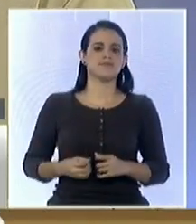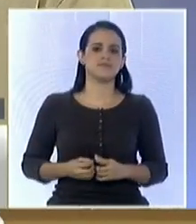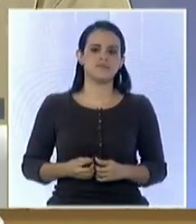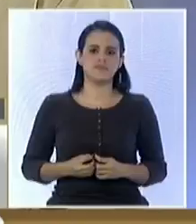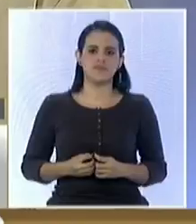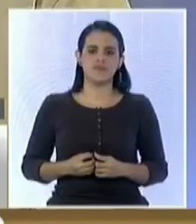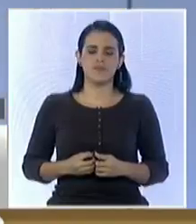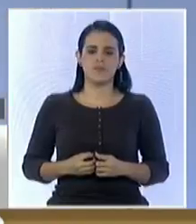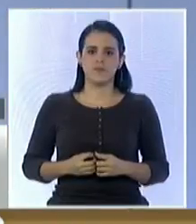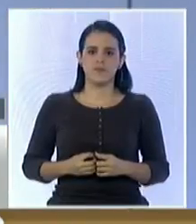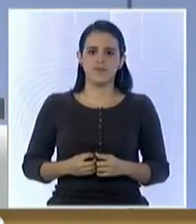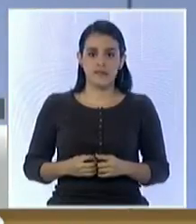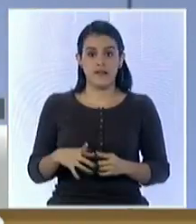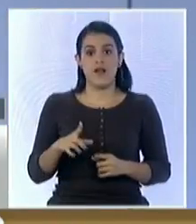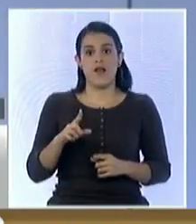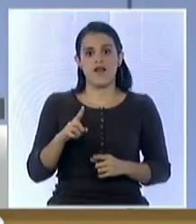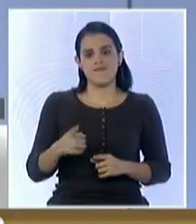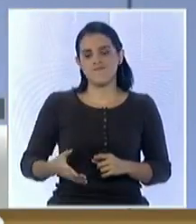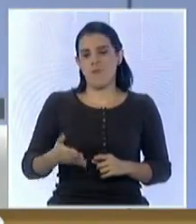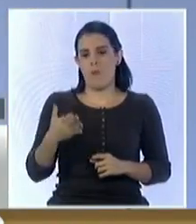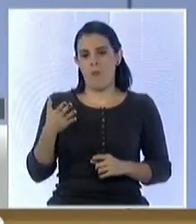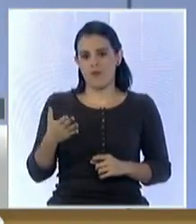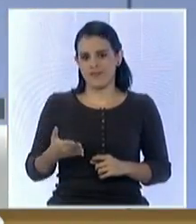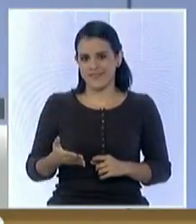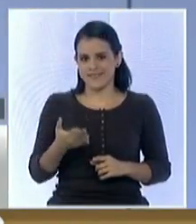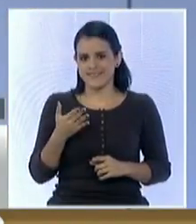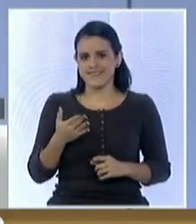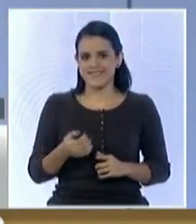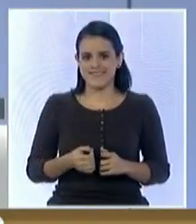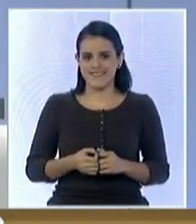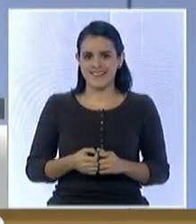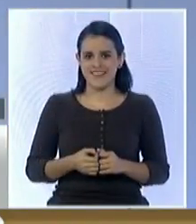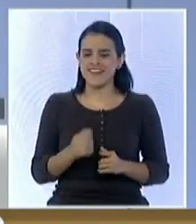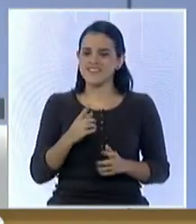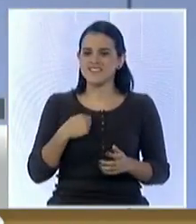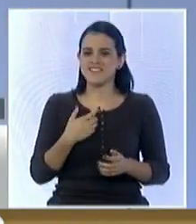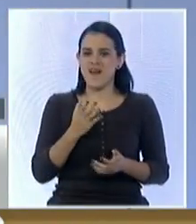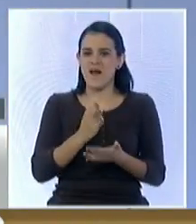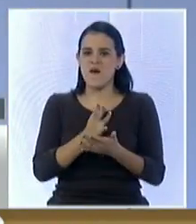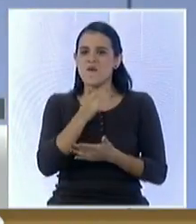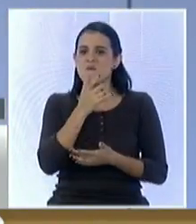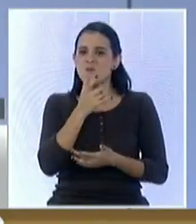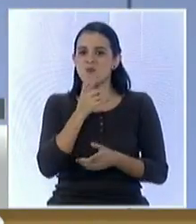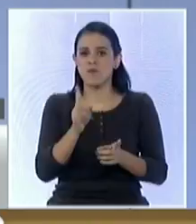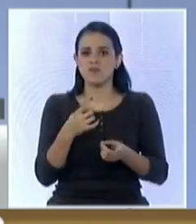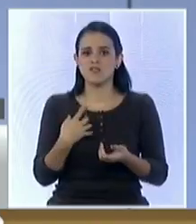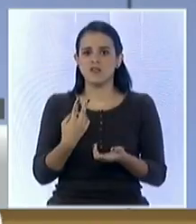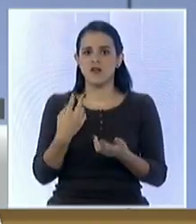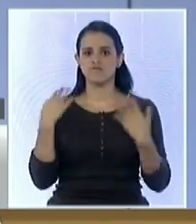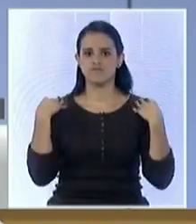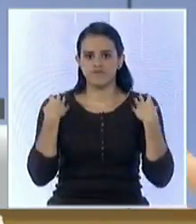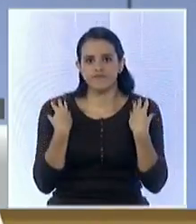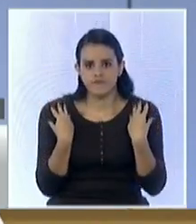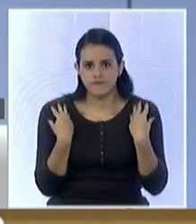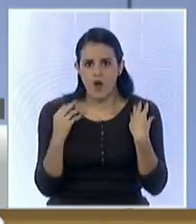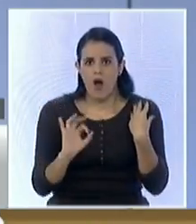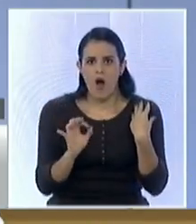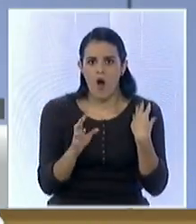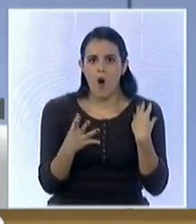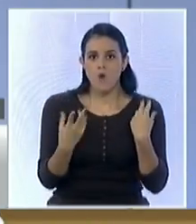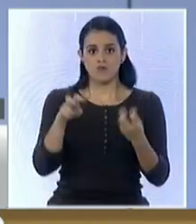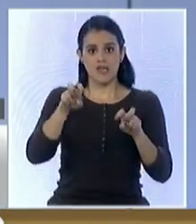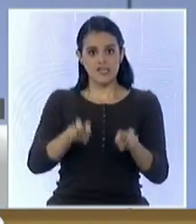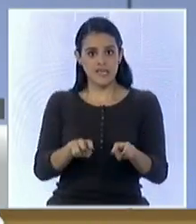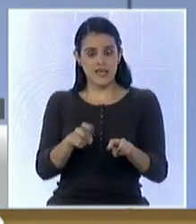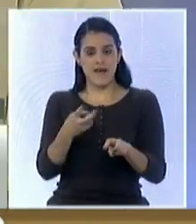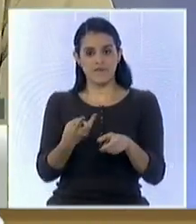Y normalmente este punto siempre lo vamos a tener, o la excusa que tenemos porque tenemos mala postura, porque no tenemos una silla adecuada.